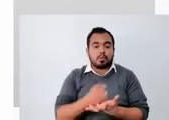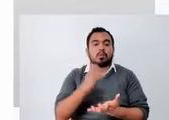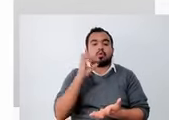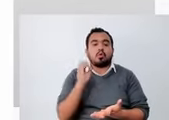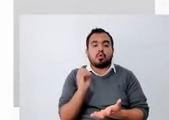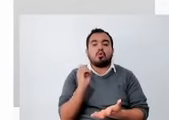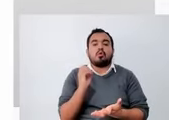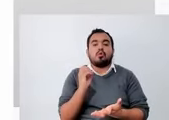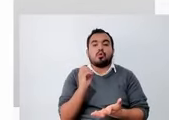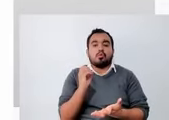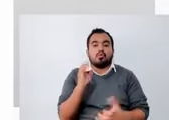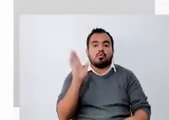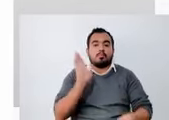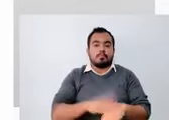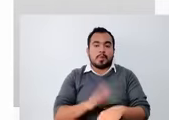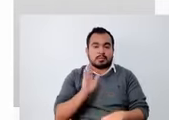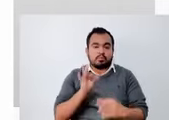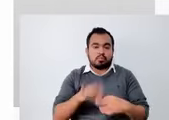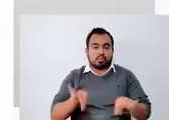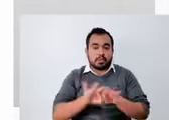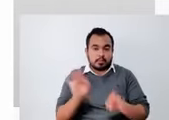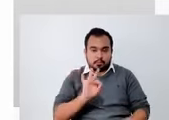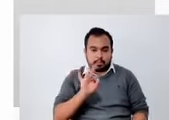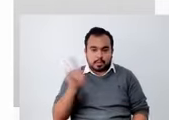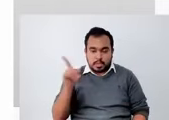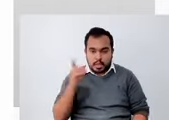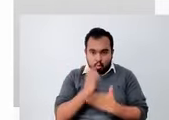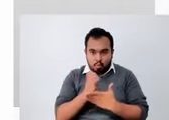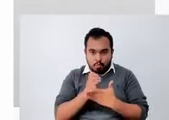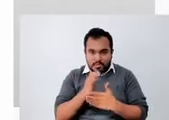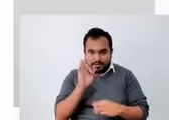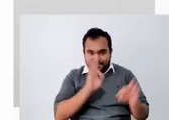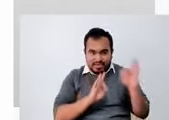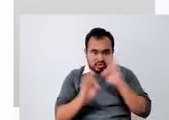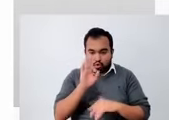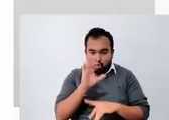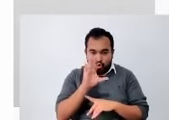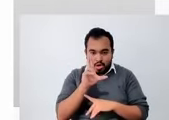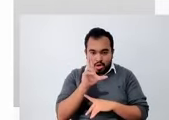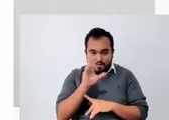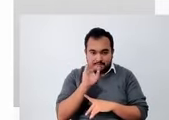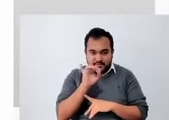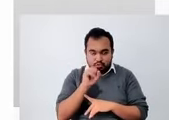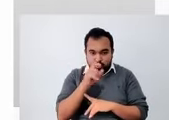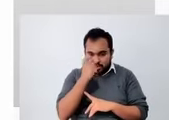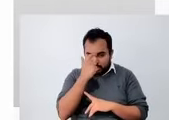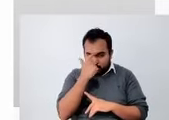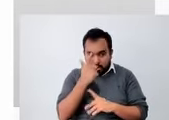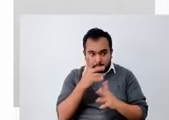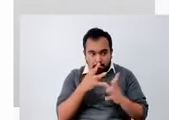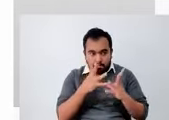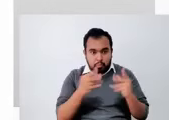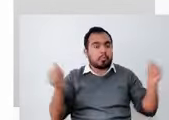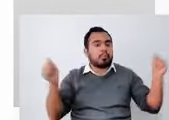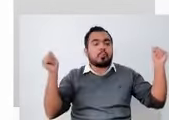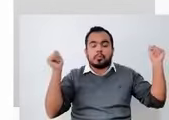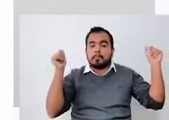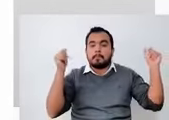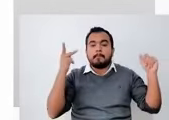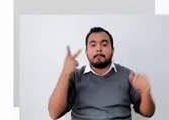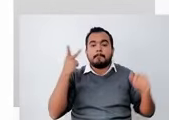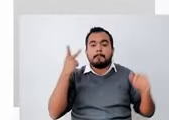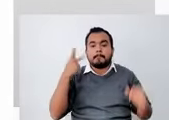Llegó a ser un buen economista fisiócrata. Los fisiócratas desaparecieron porque la teoría era muy mala, pero bueno, a Beccaria por lo menos le